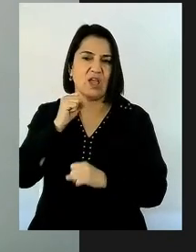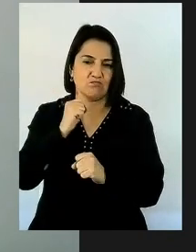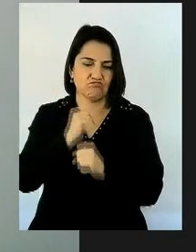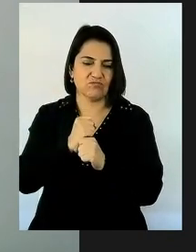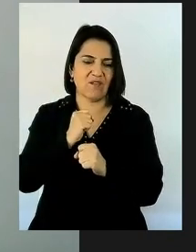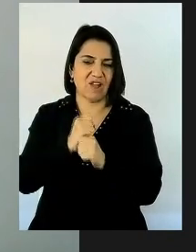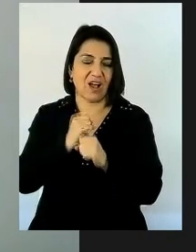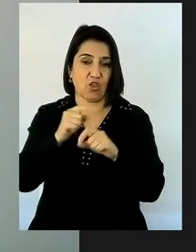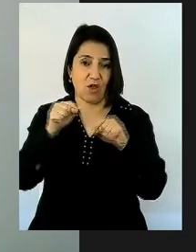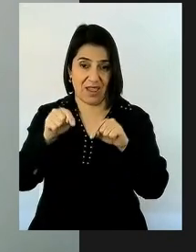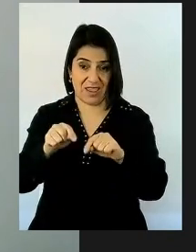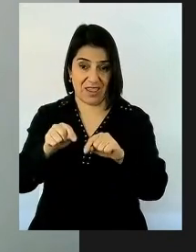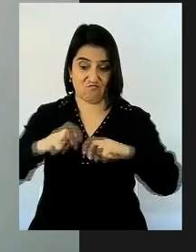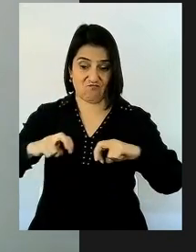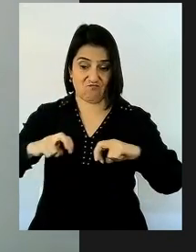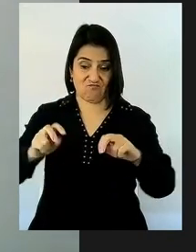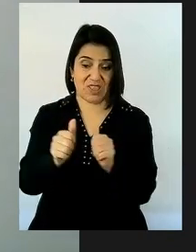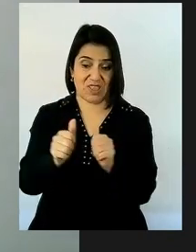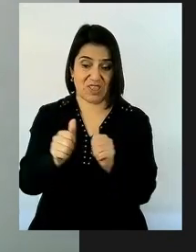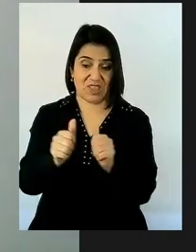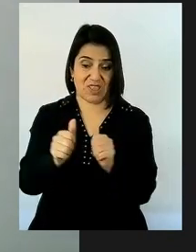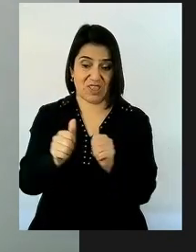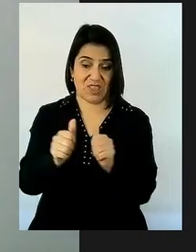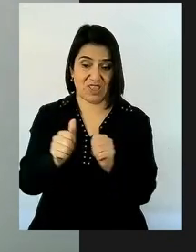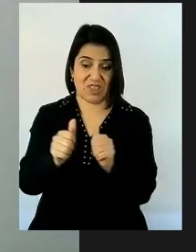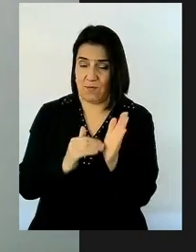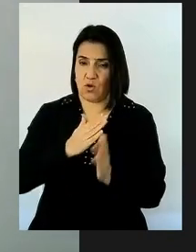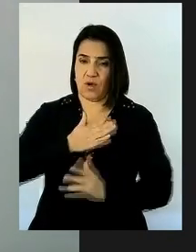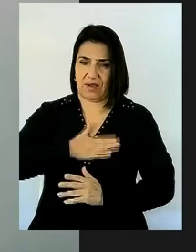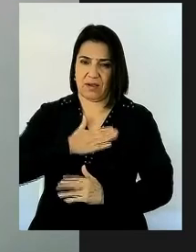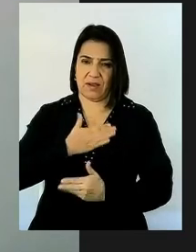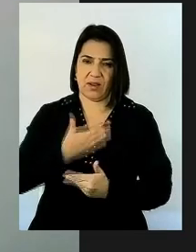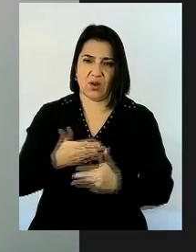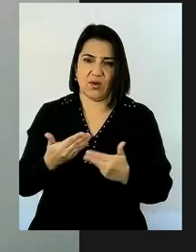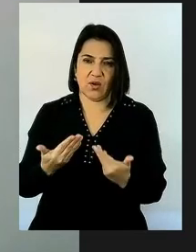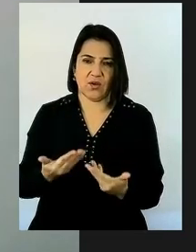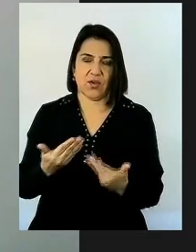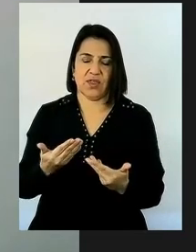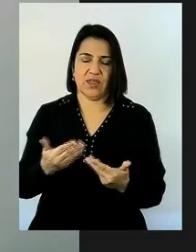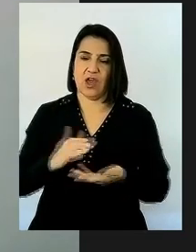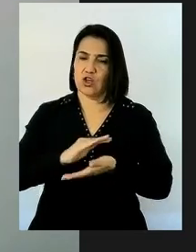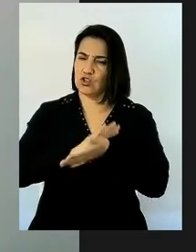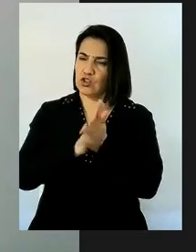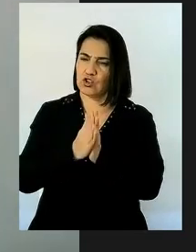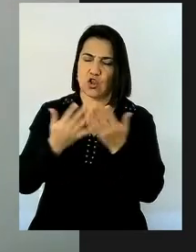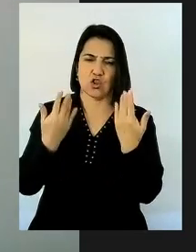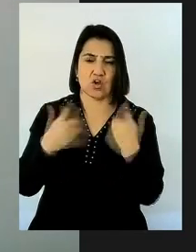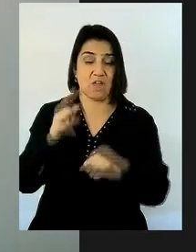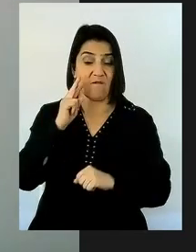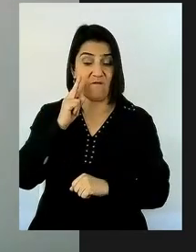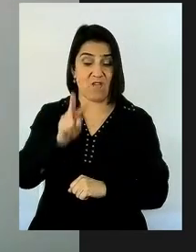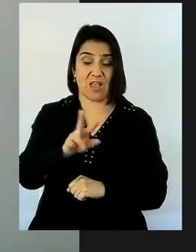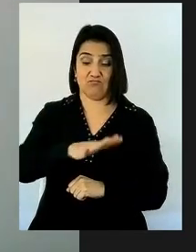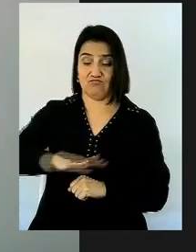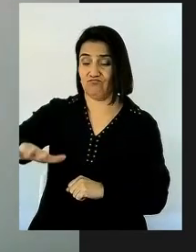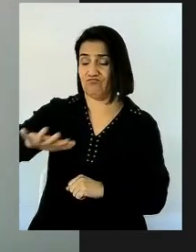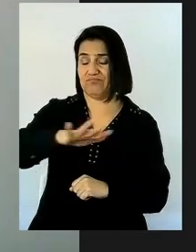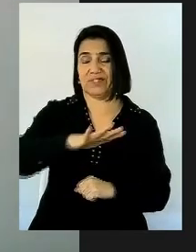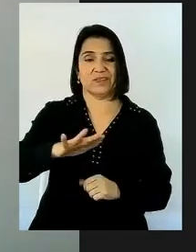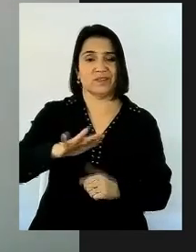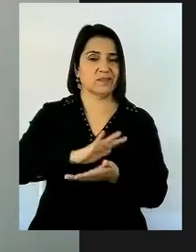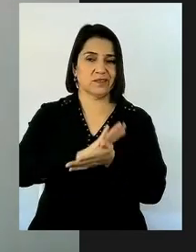que lo mínimo que uno espera es que hoy día, con todo lo que ya hay a la vista, con todos los